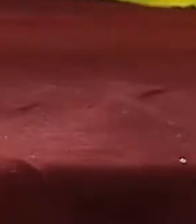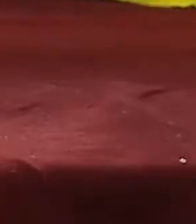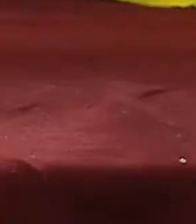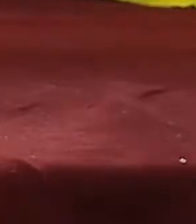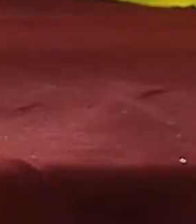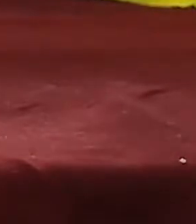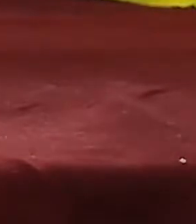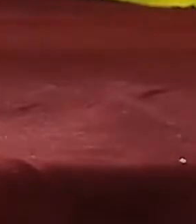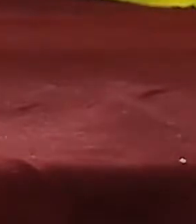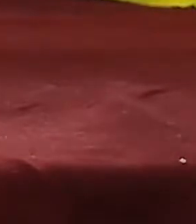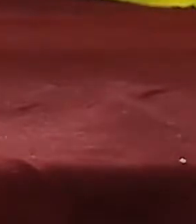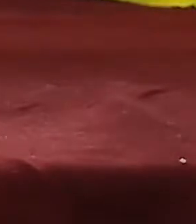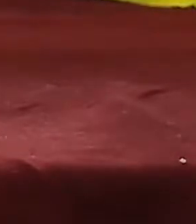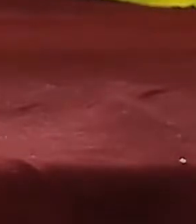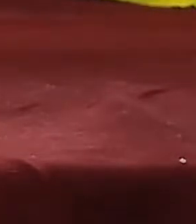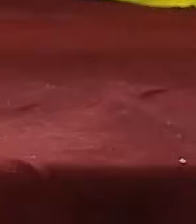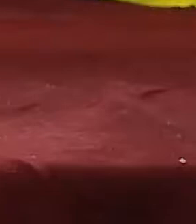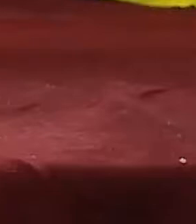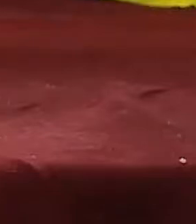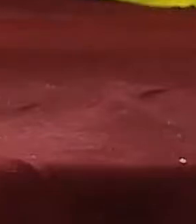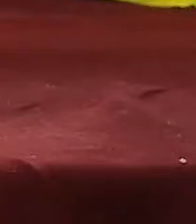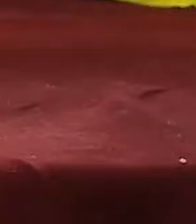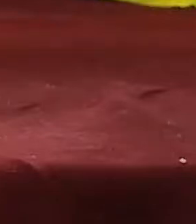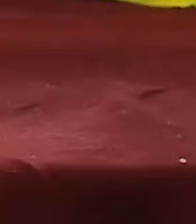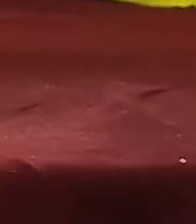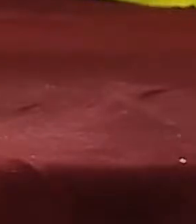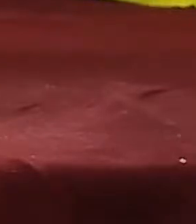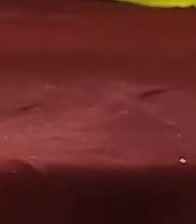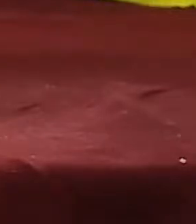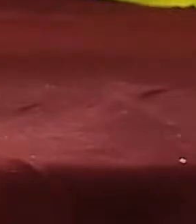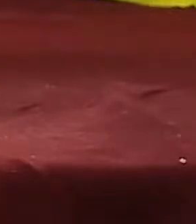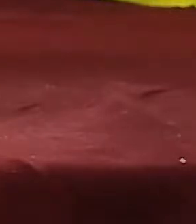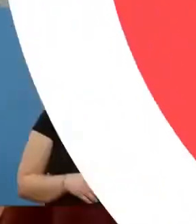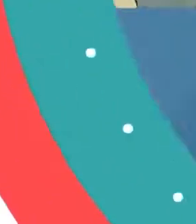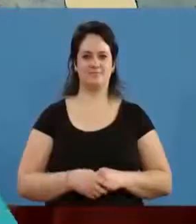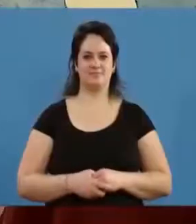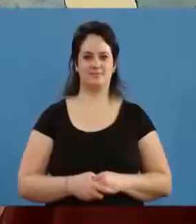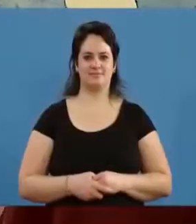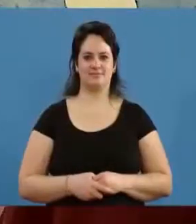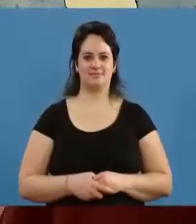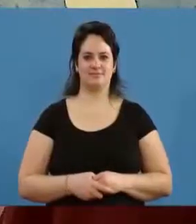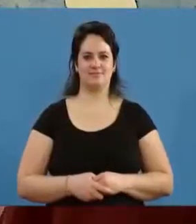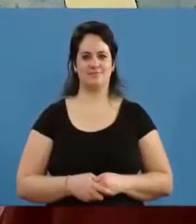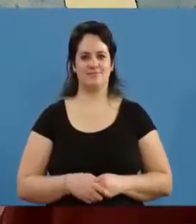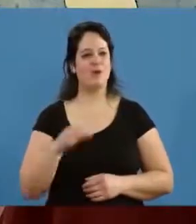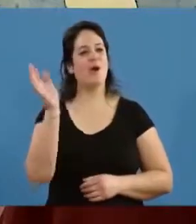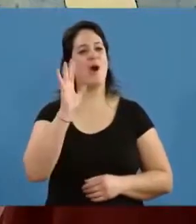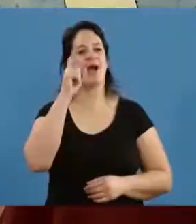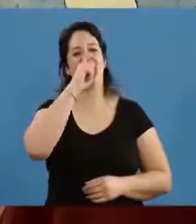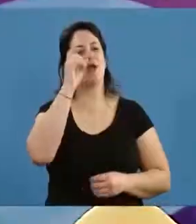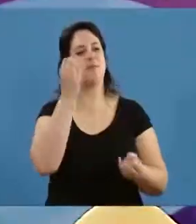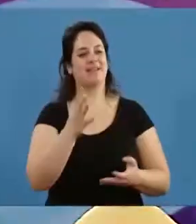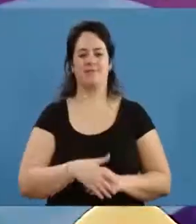¿Adivinaste? Sí, el viento. Hola, Pepe, ¿cómo